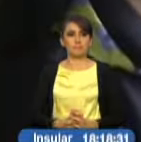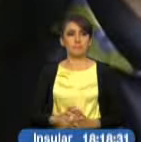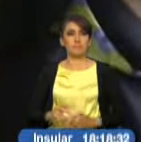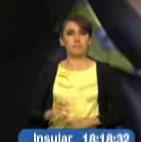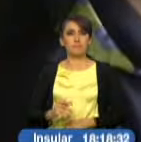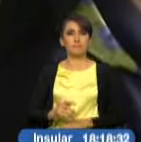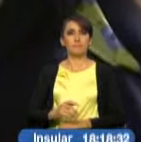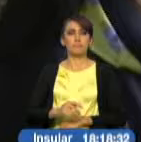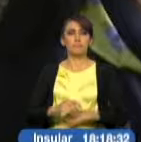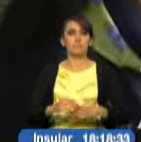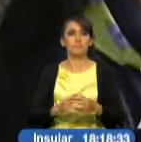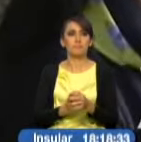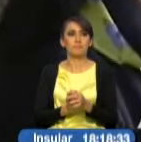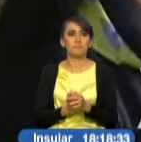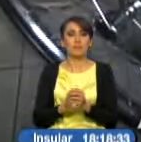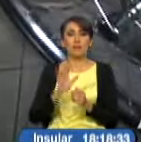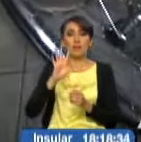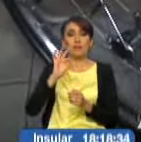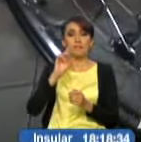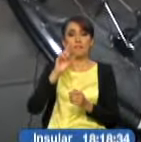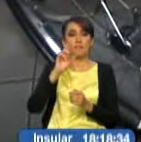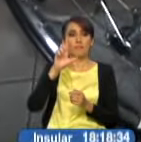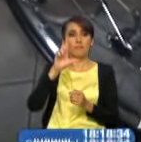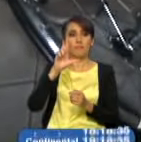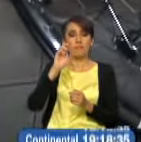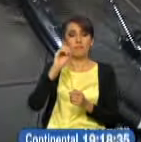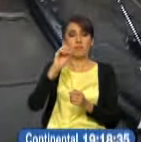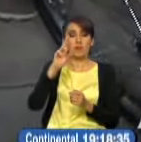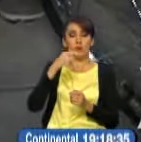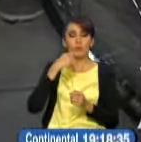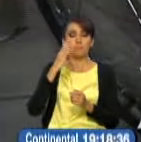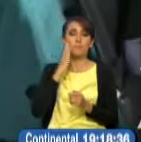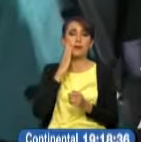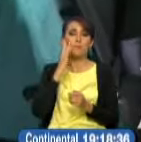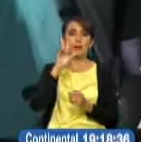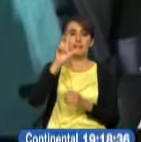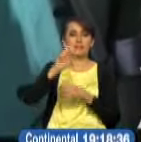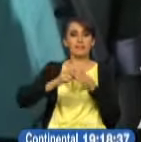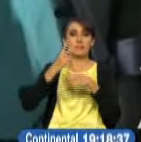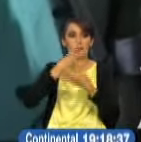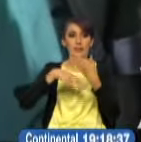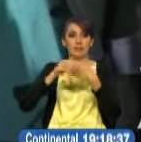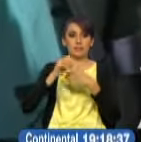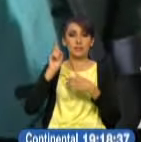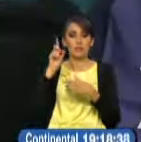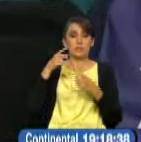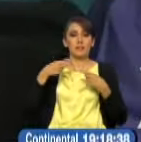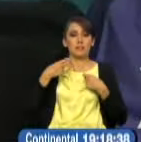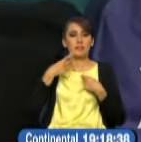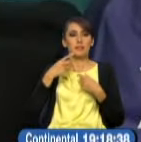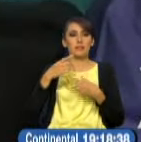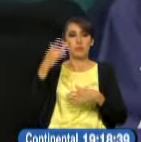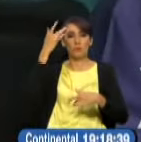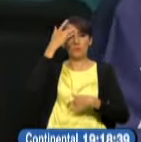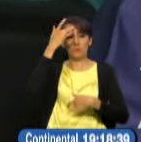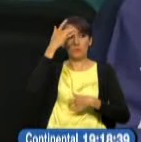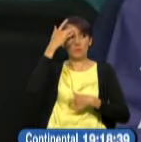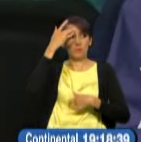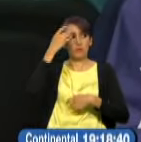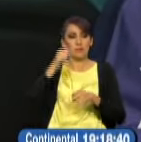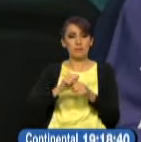Flor Barrera es madre de 3 hijos. 2 de ellos fallecieron hace poco. Tienen una enfermedad catastrófica. Ellos tienen distrofia muscular de